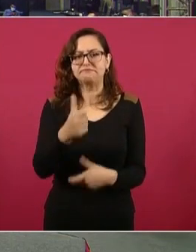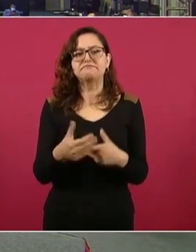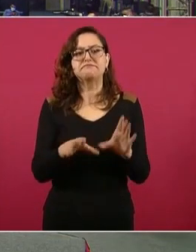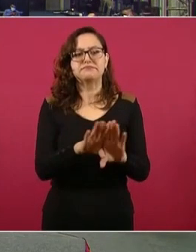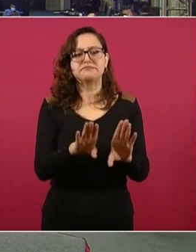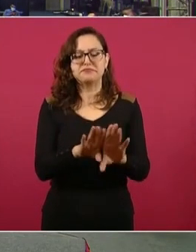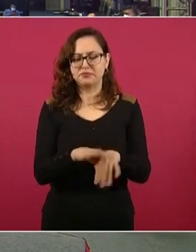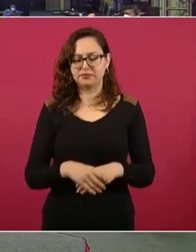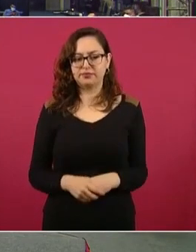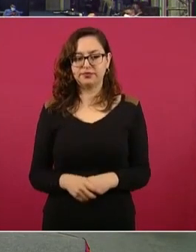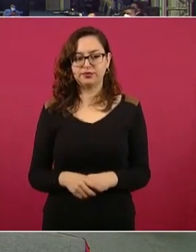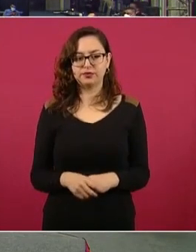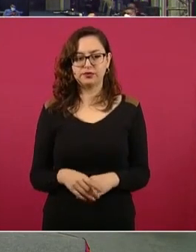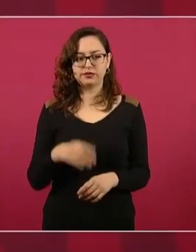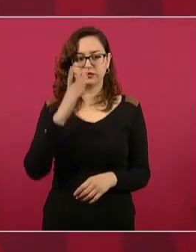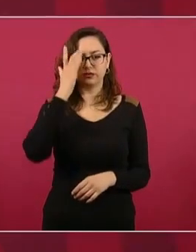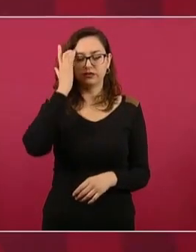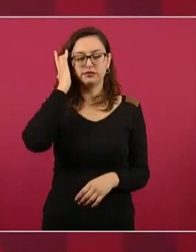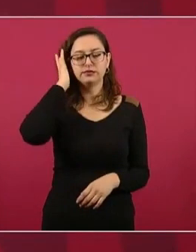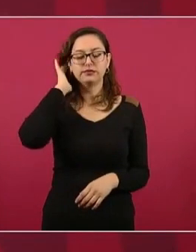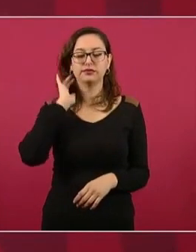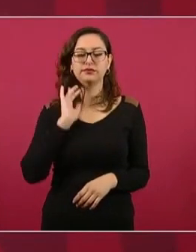salud contempla